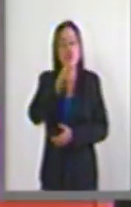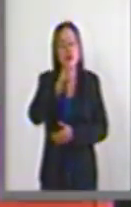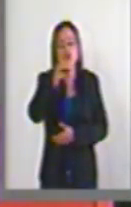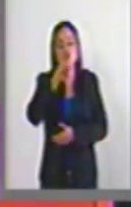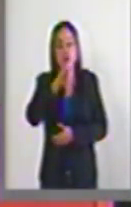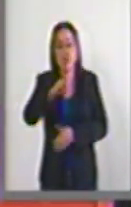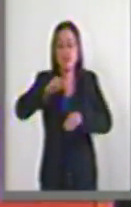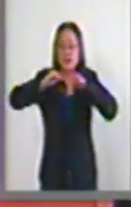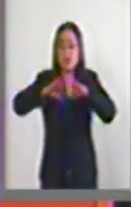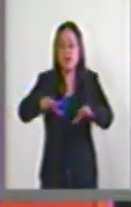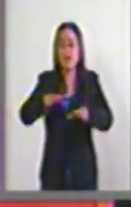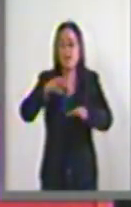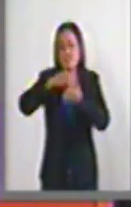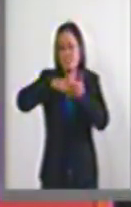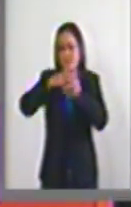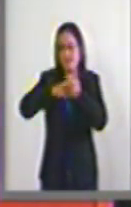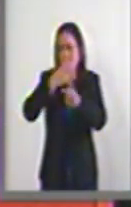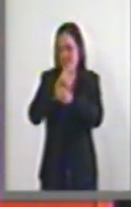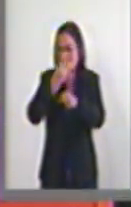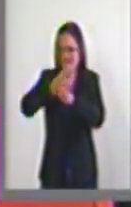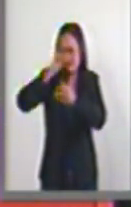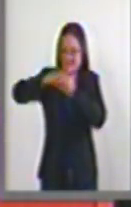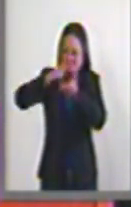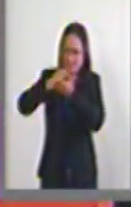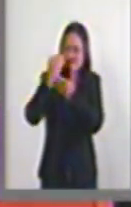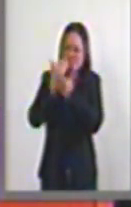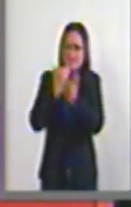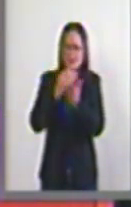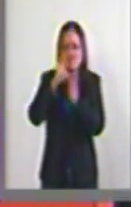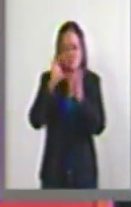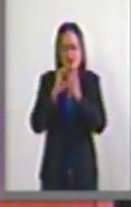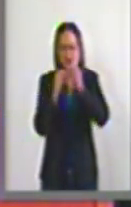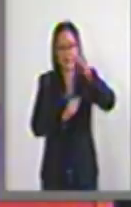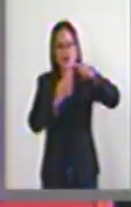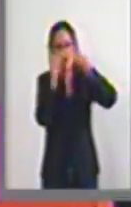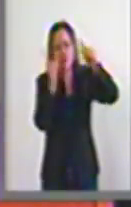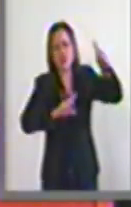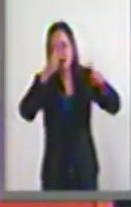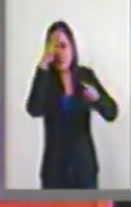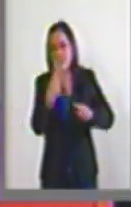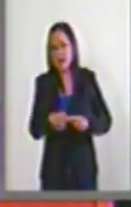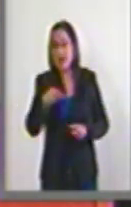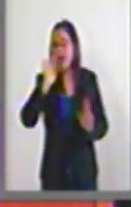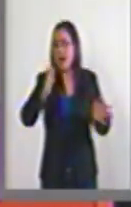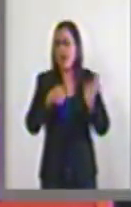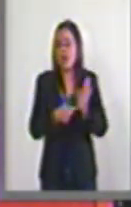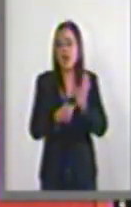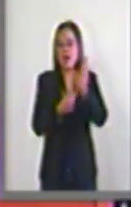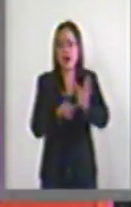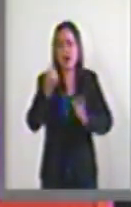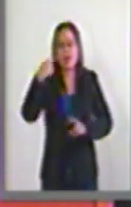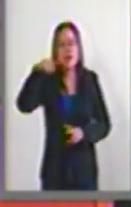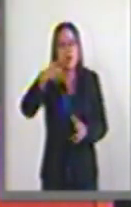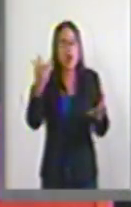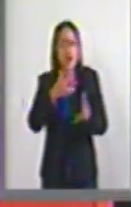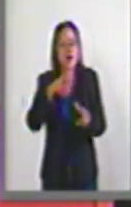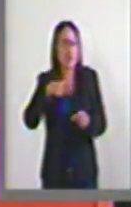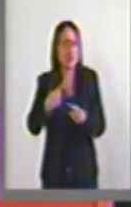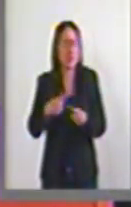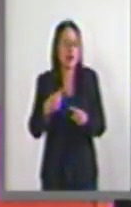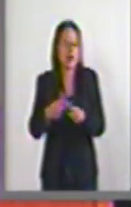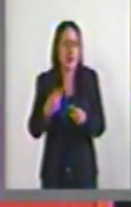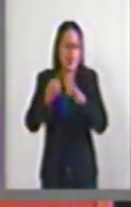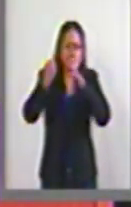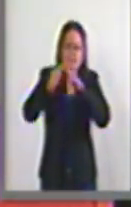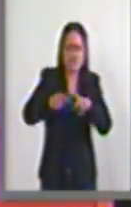Federación las modificaciones a la Constitución Política de los Estados Unidos Mexicanos, y así se crea